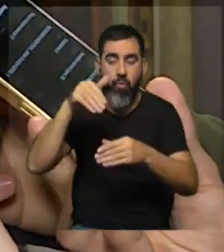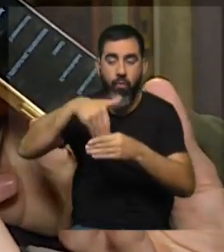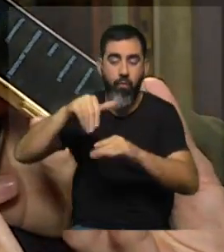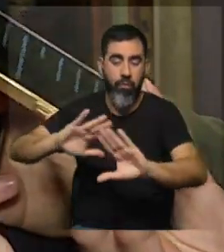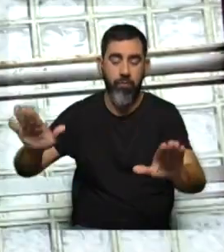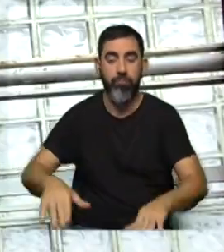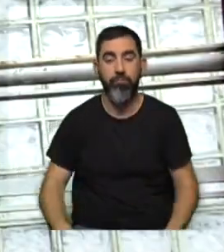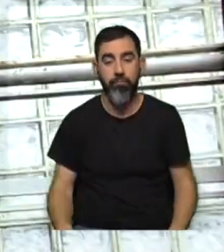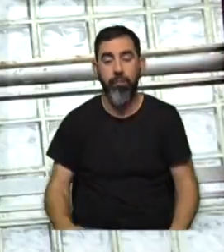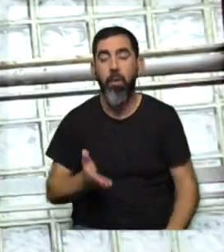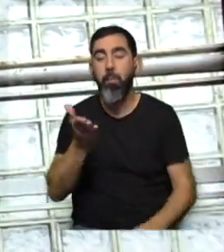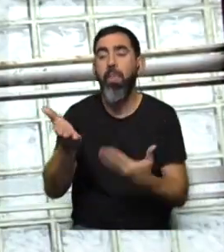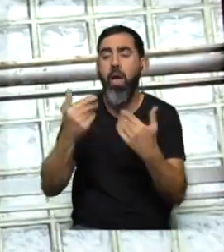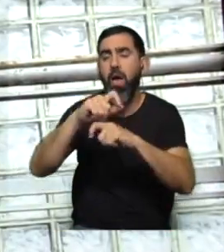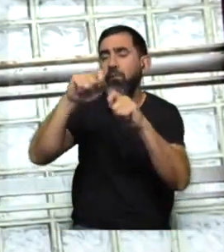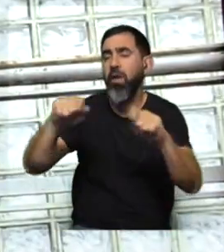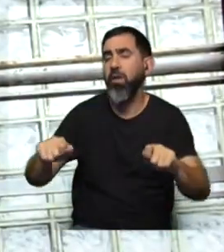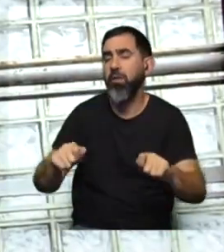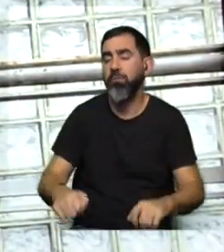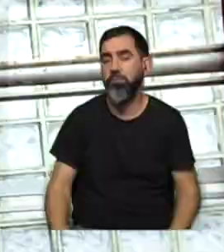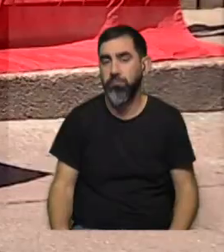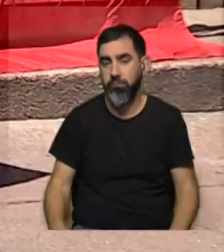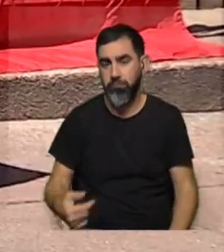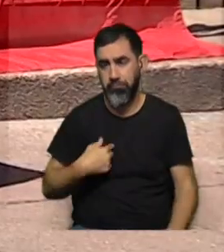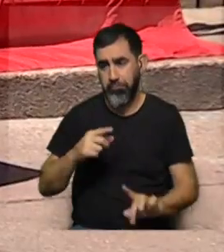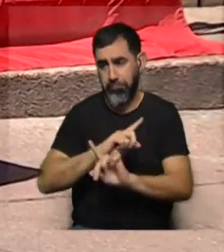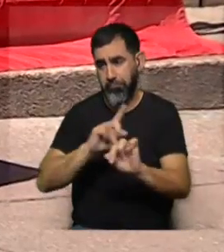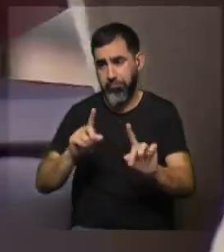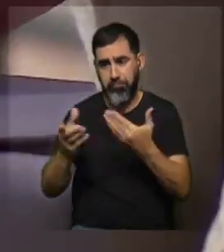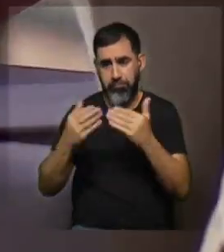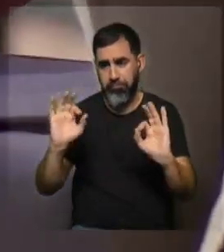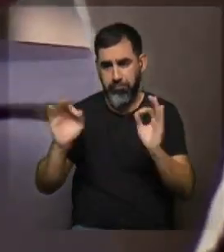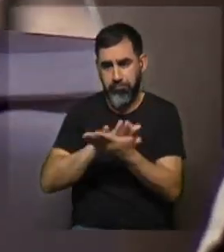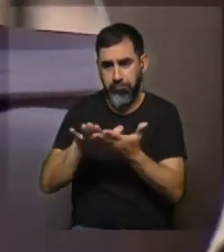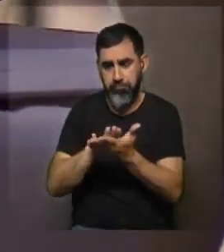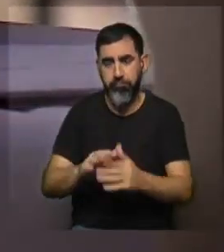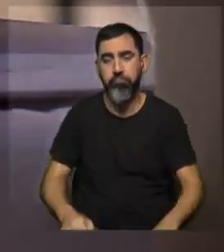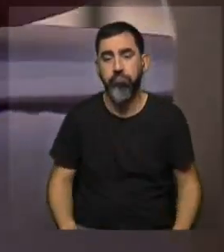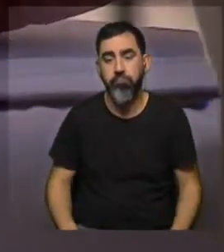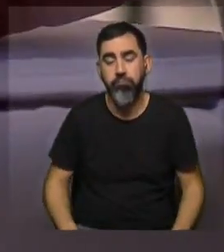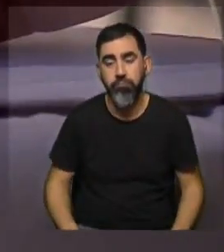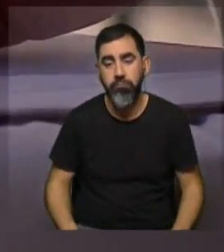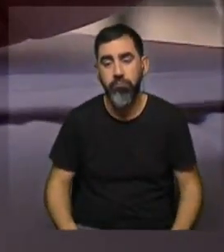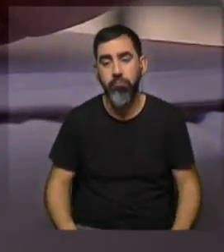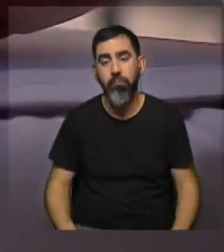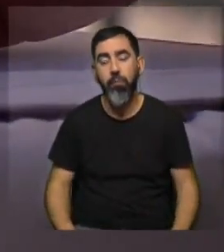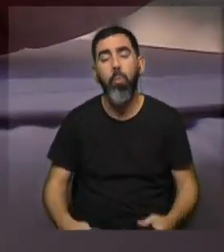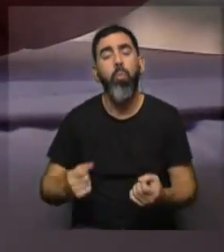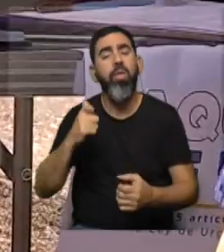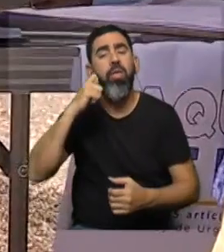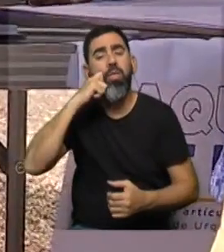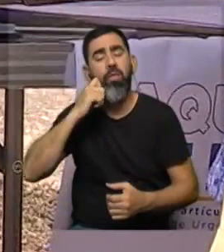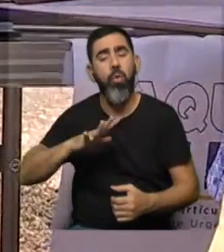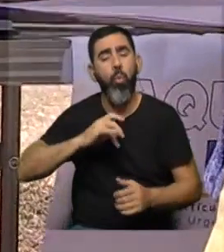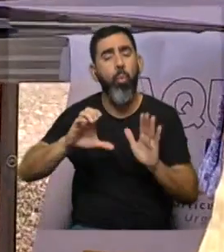camino del previsto pedir hablar con ellos con el picnité por ejemplo no lo tengo previsto tipo tú tienes me establecer una edad de retiro